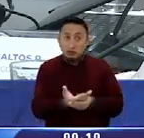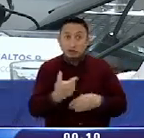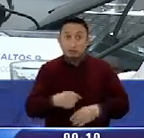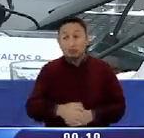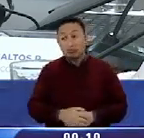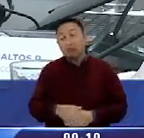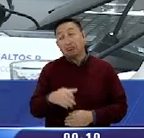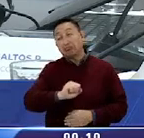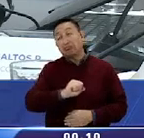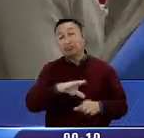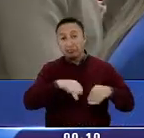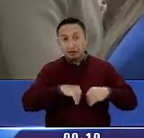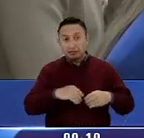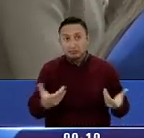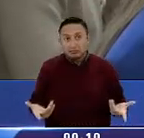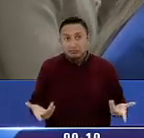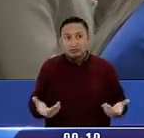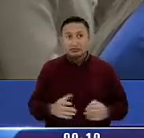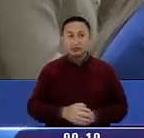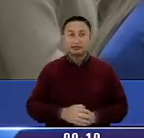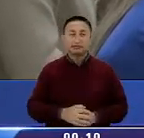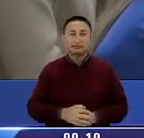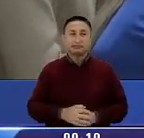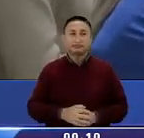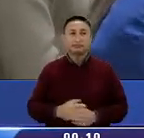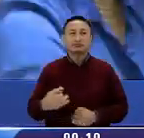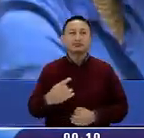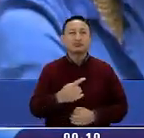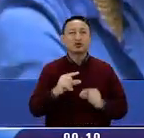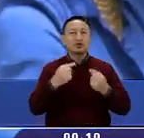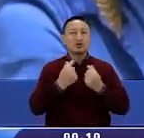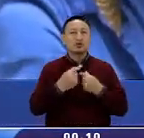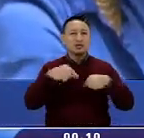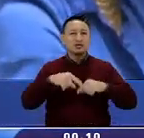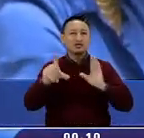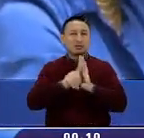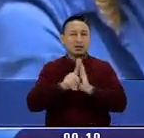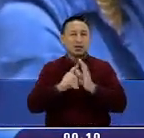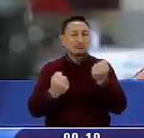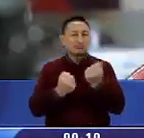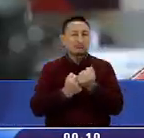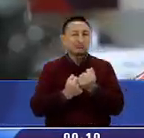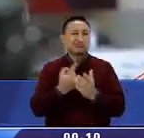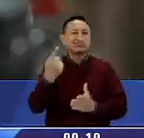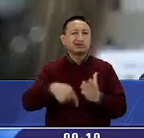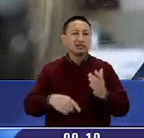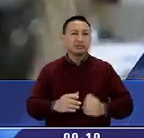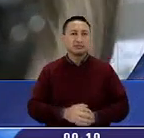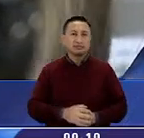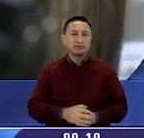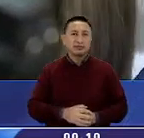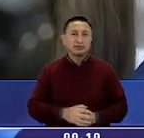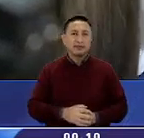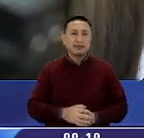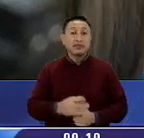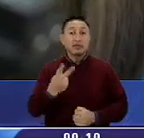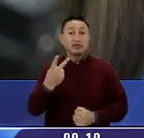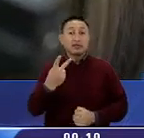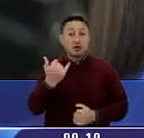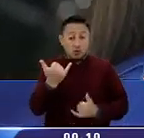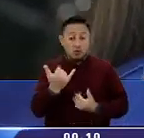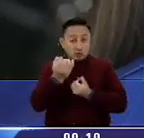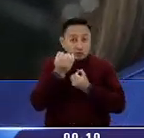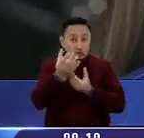tragárnoslo. No, pues. La minoría esperando sustento legal para tomar una decisión. ¿Ninguno de los dos informes en este